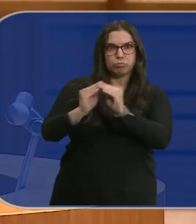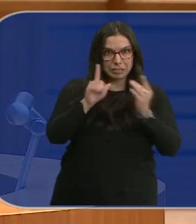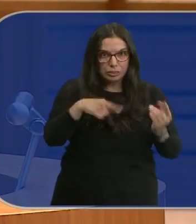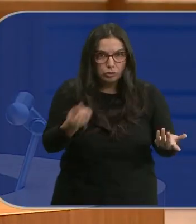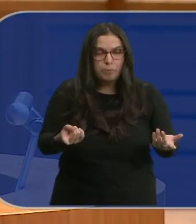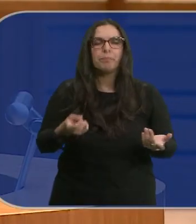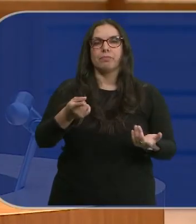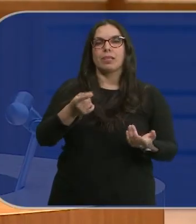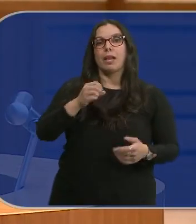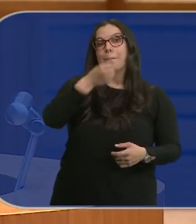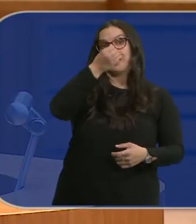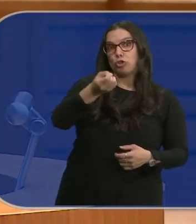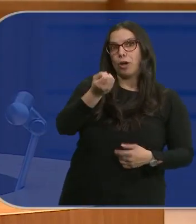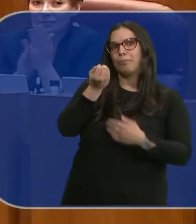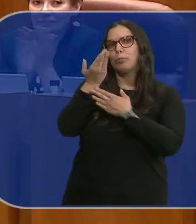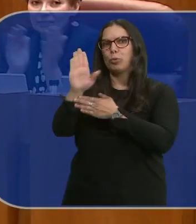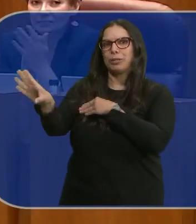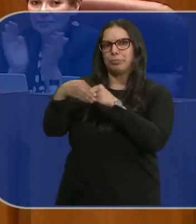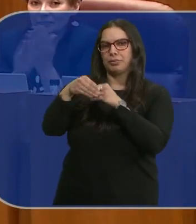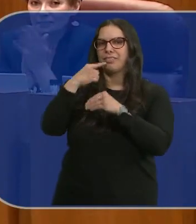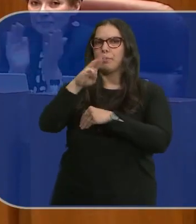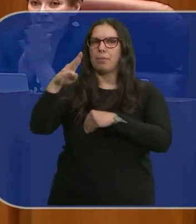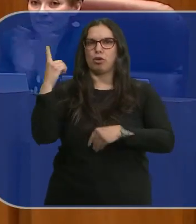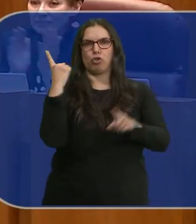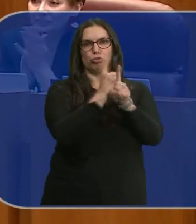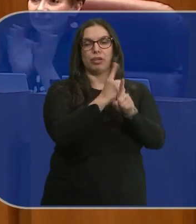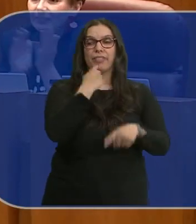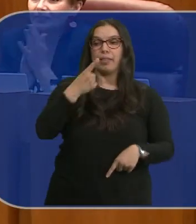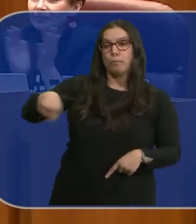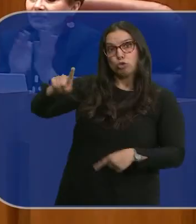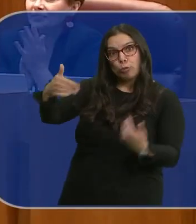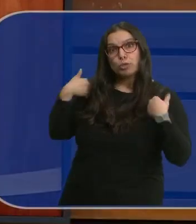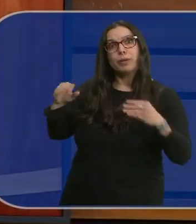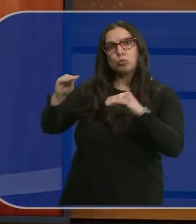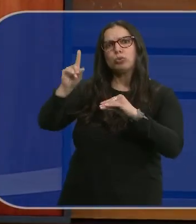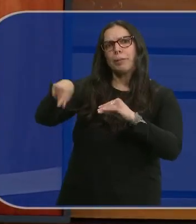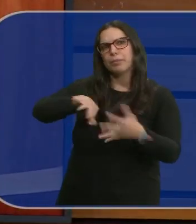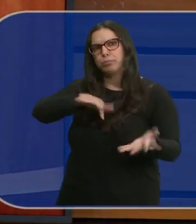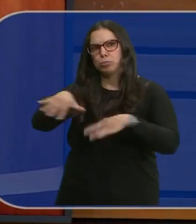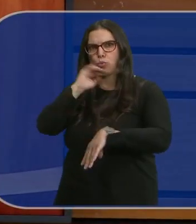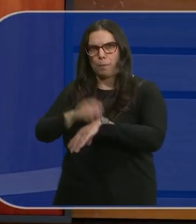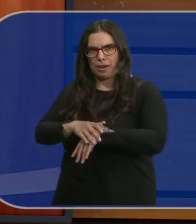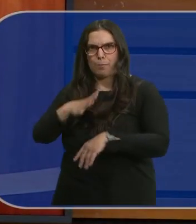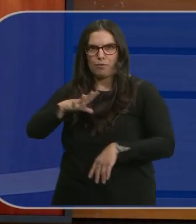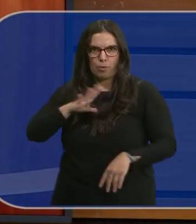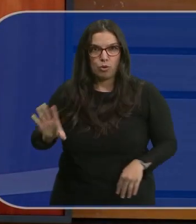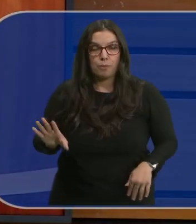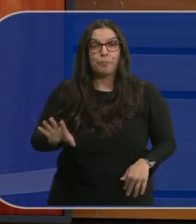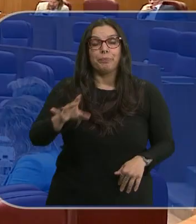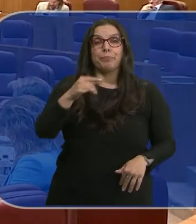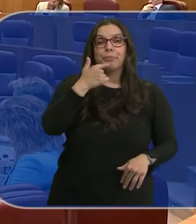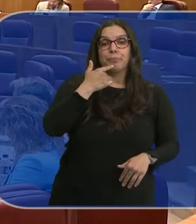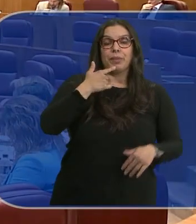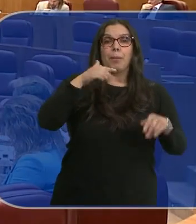PSOE sumaba una enmienda rechazada por el PP reclamando al Gobierno autonómico que ejecute las infraestructuras que son de su competencia. Sobre la eliminación